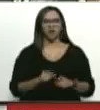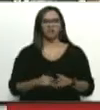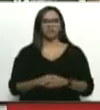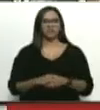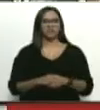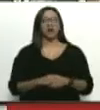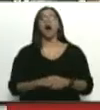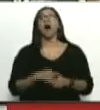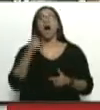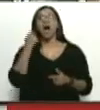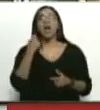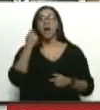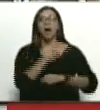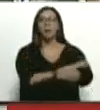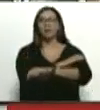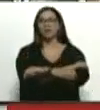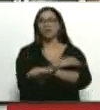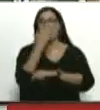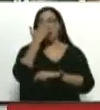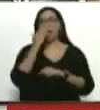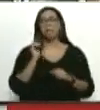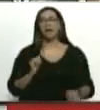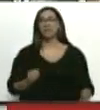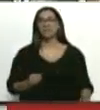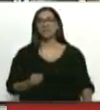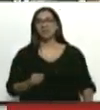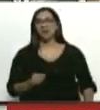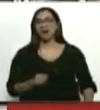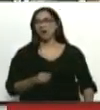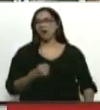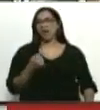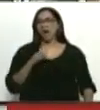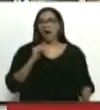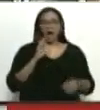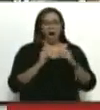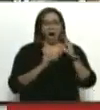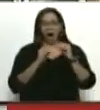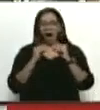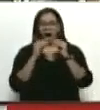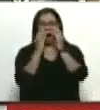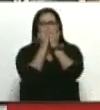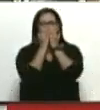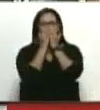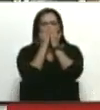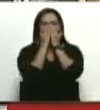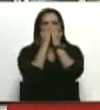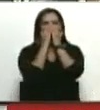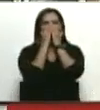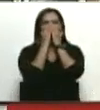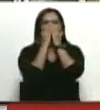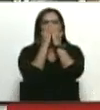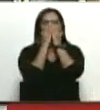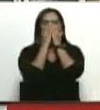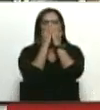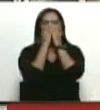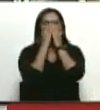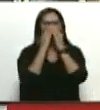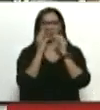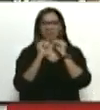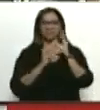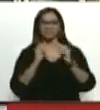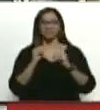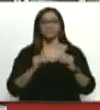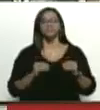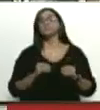al diputado este de la oposición le pareció, lo que pasa es que él estaba nombrando con la soga en casa de ahorcado, porque estaba al lado de los corruptos Adeco, Copellanos y de